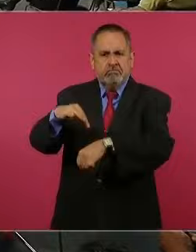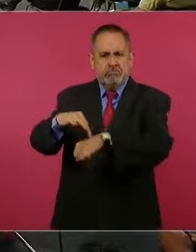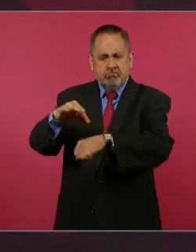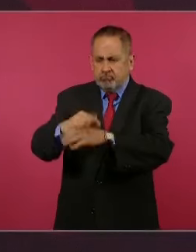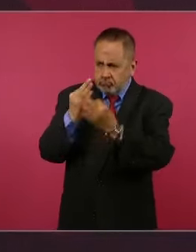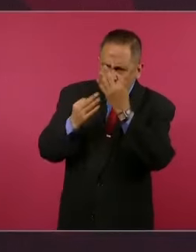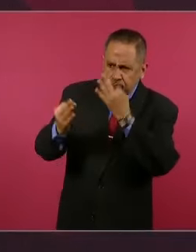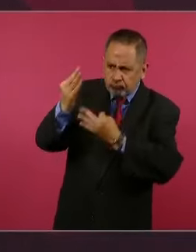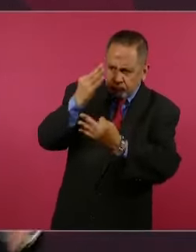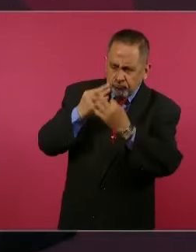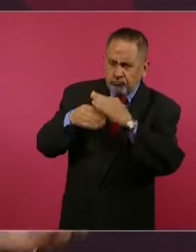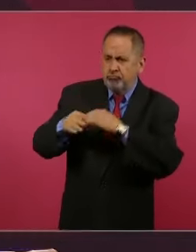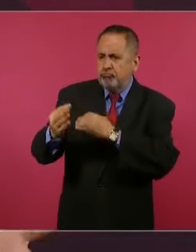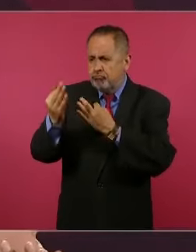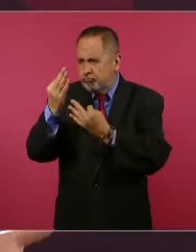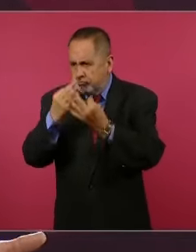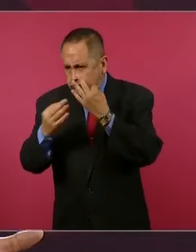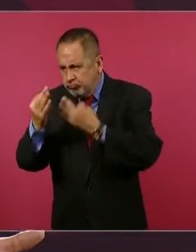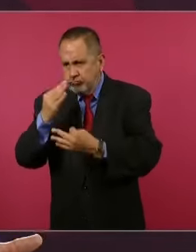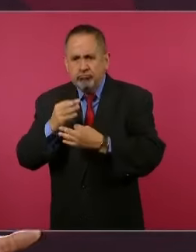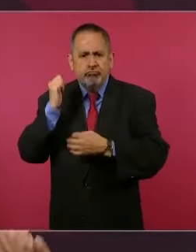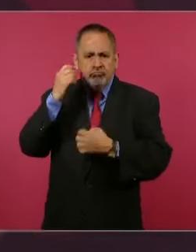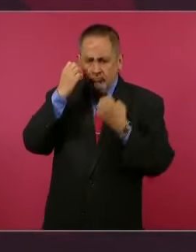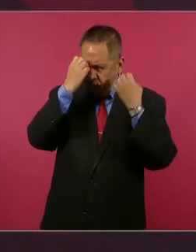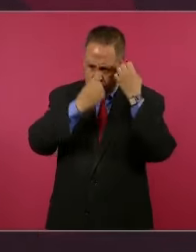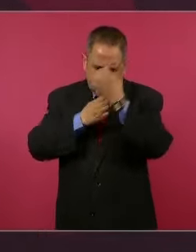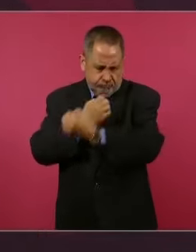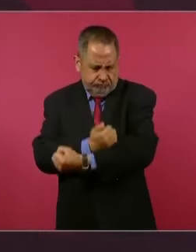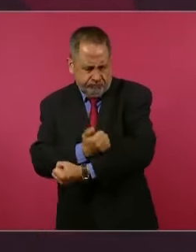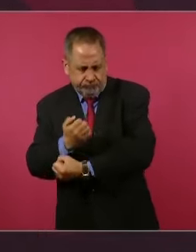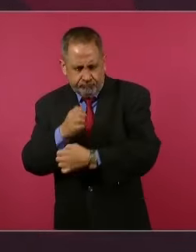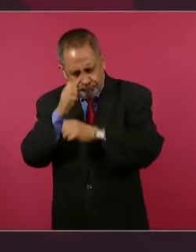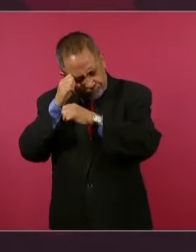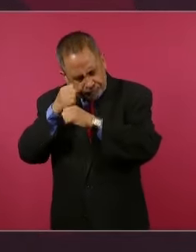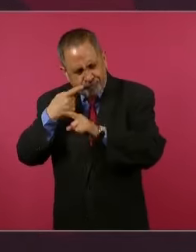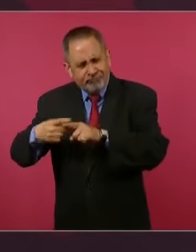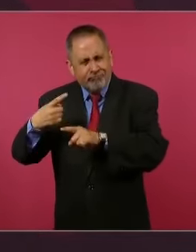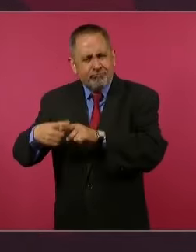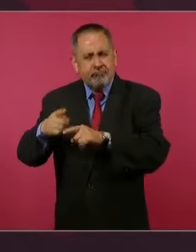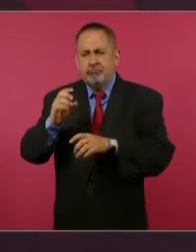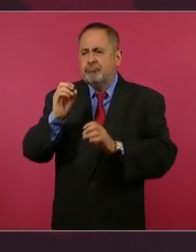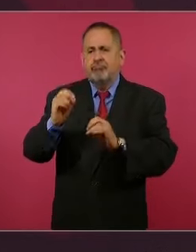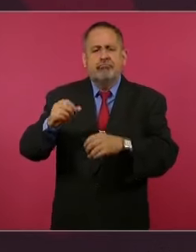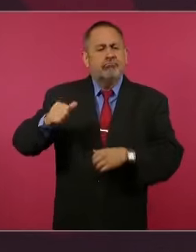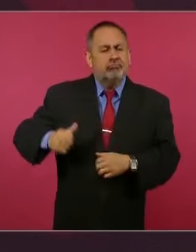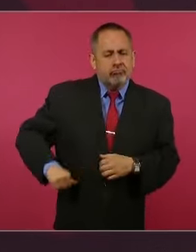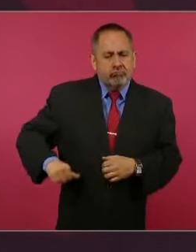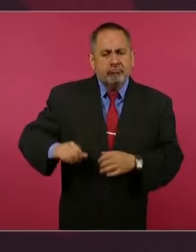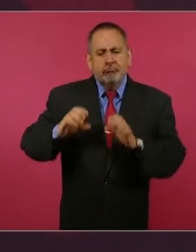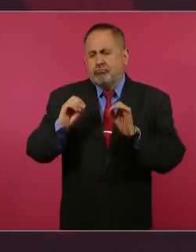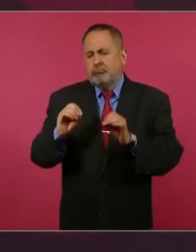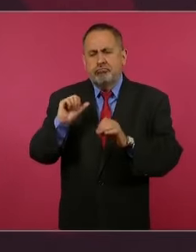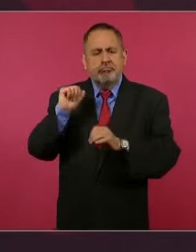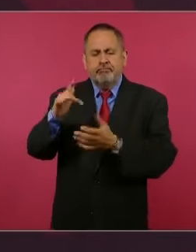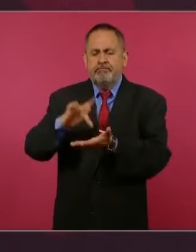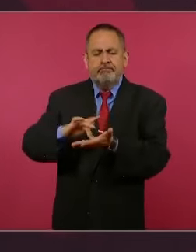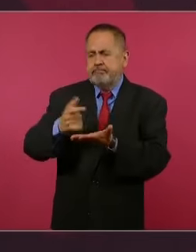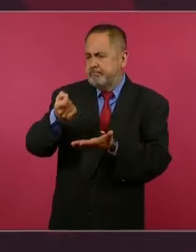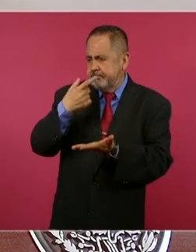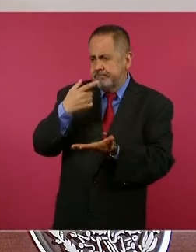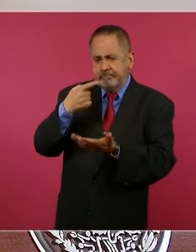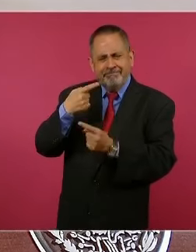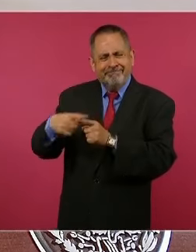médico y nos puedan hacer los estudios y nos puedan intervenir y nos den todos los